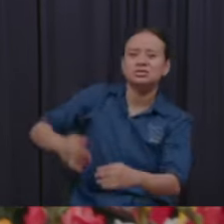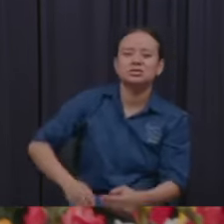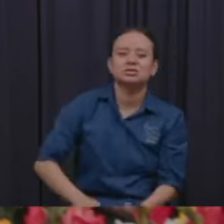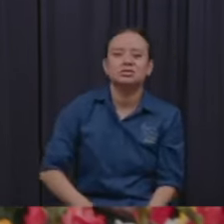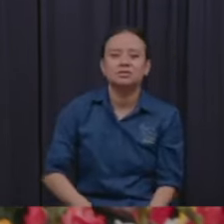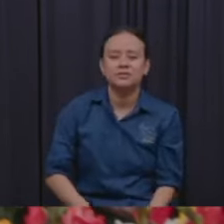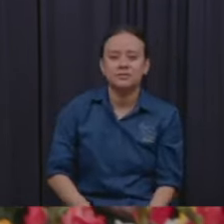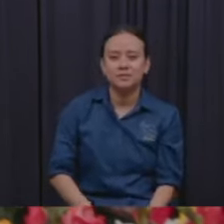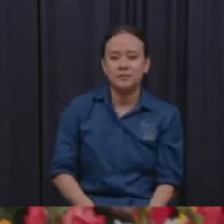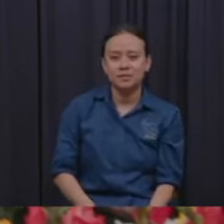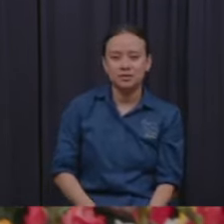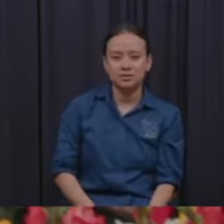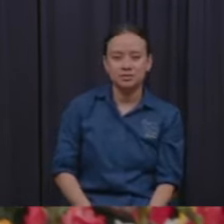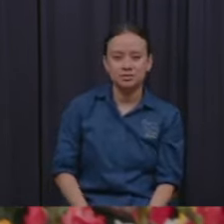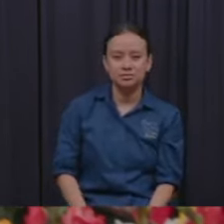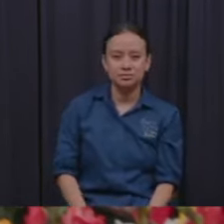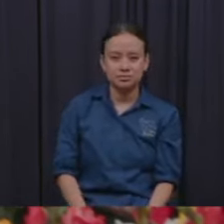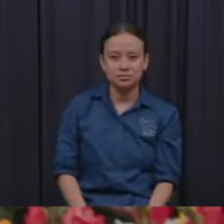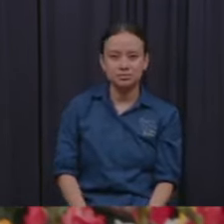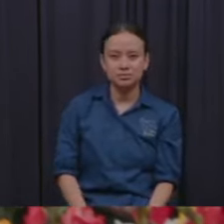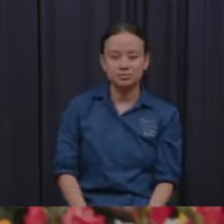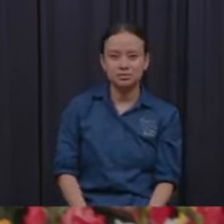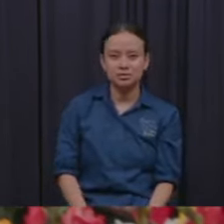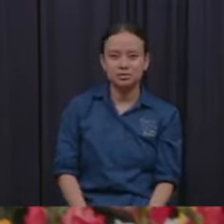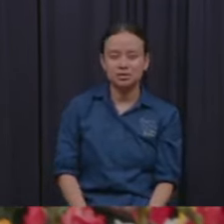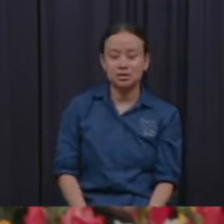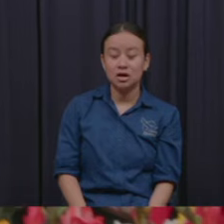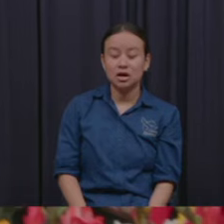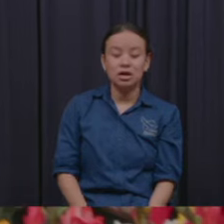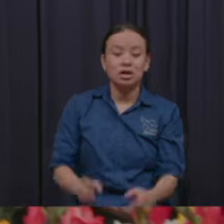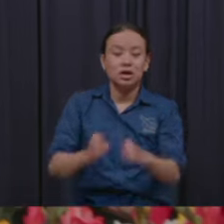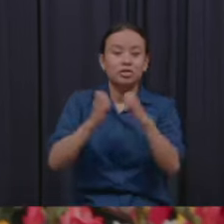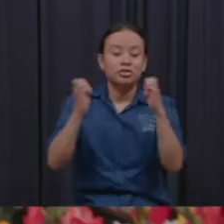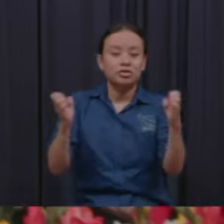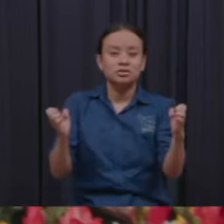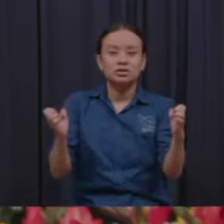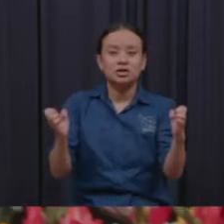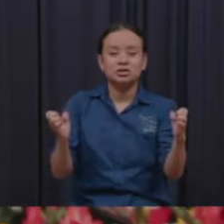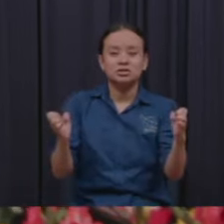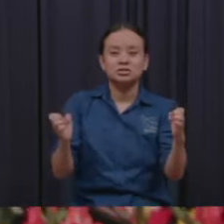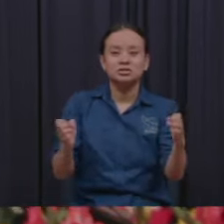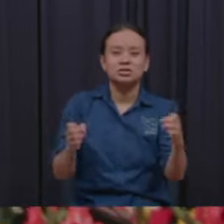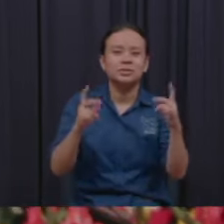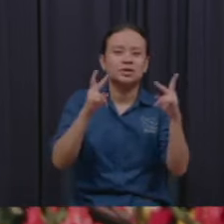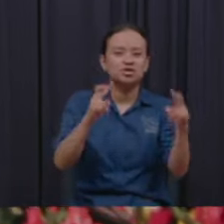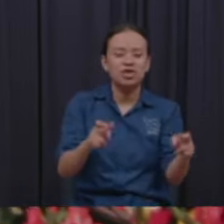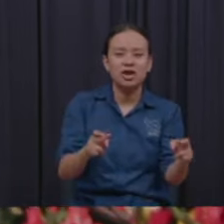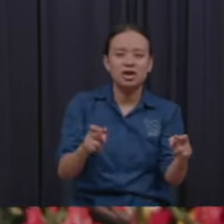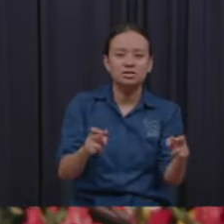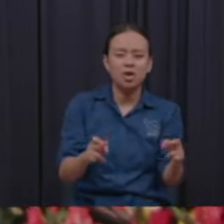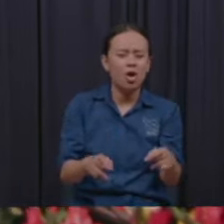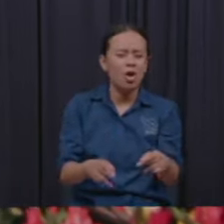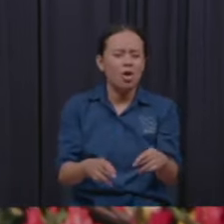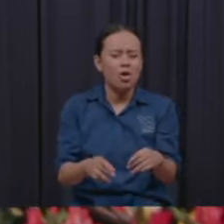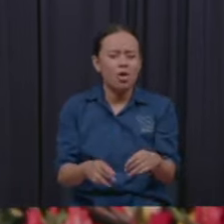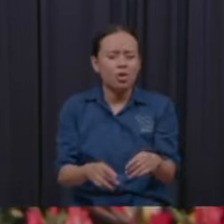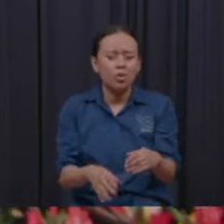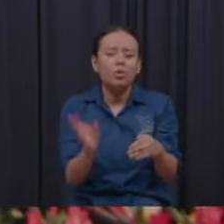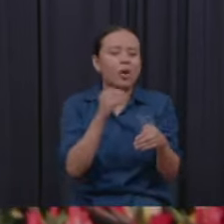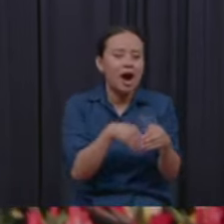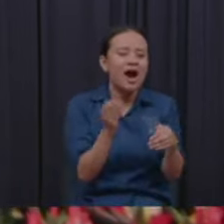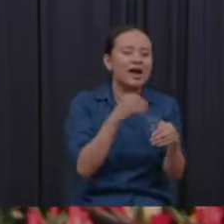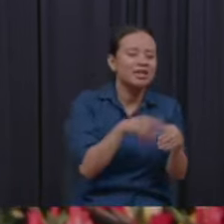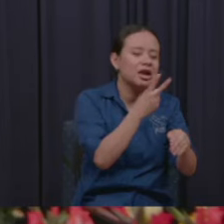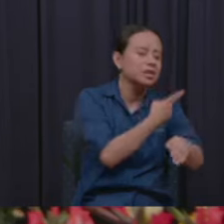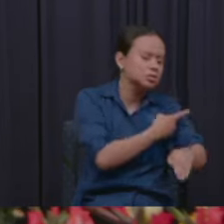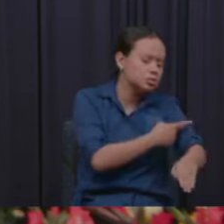Ati Segundo Pillaguazo es el nombre. Y bueno, y la gente, y hermano, y está bonito recordarlo en la historia, pero